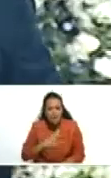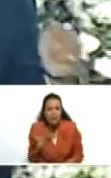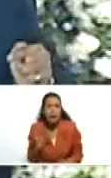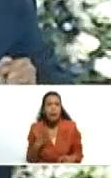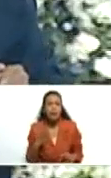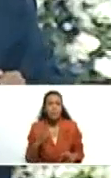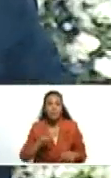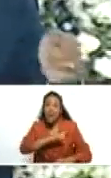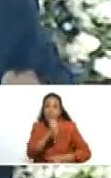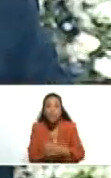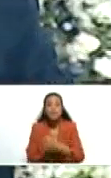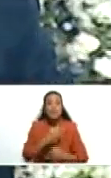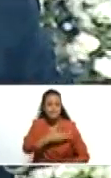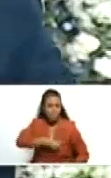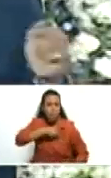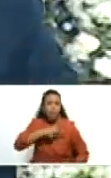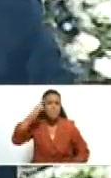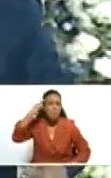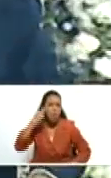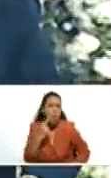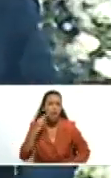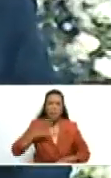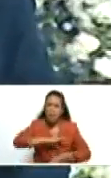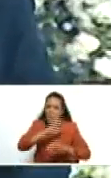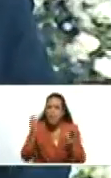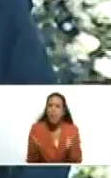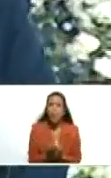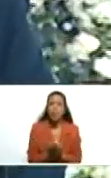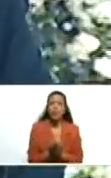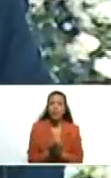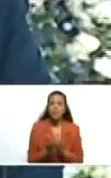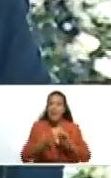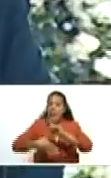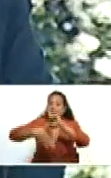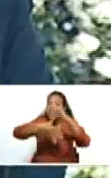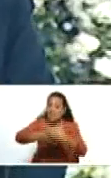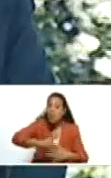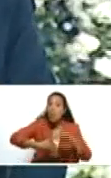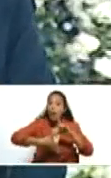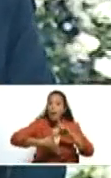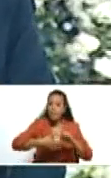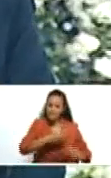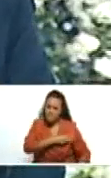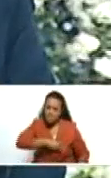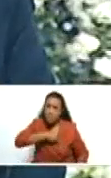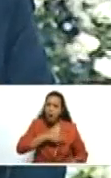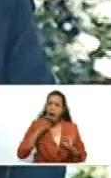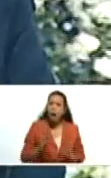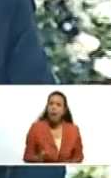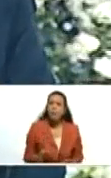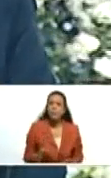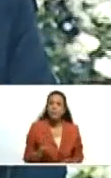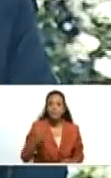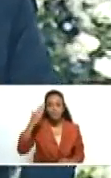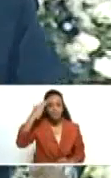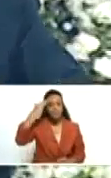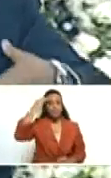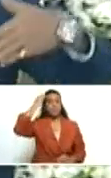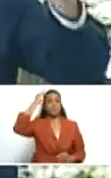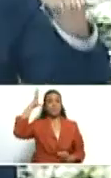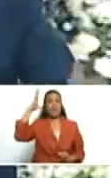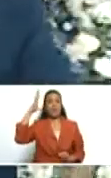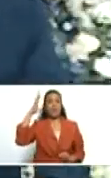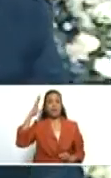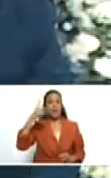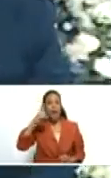la potencia moral bolivariana más poderosa de Latinoamérica, moral y luces, viene